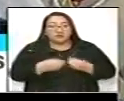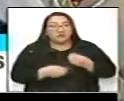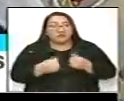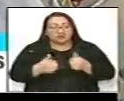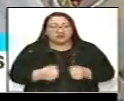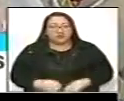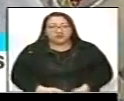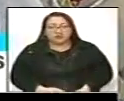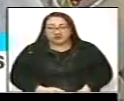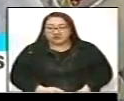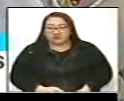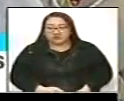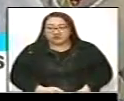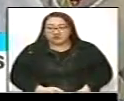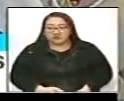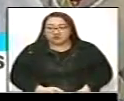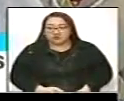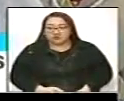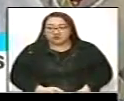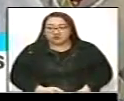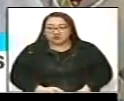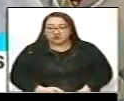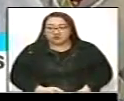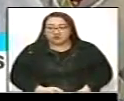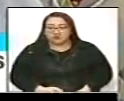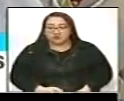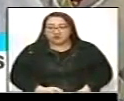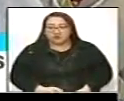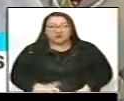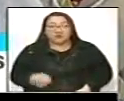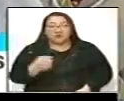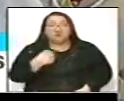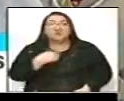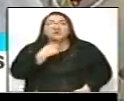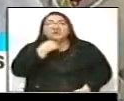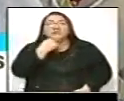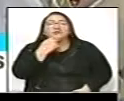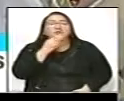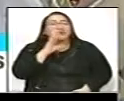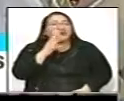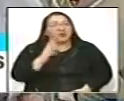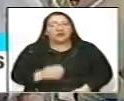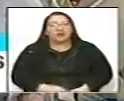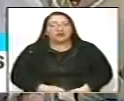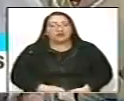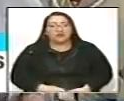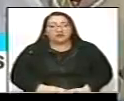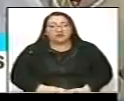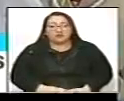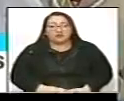genial. Cuando aquí se dice tenemos voz, el que no tiene voz no existe.